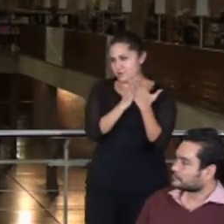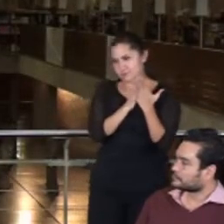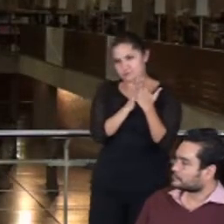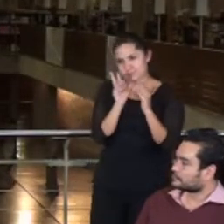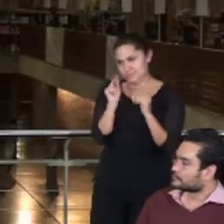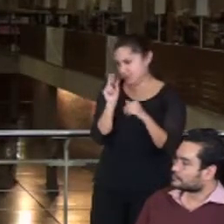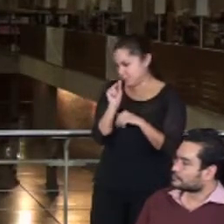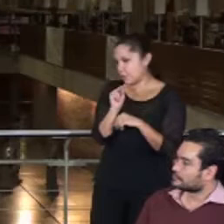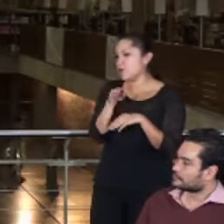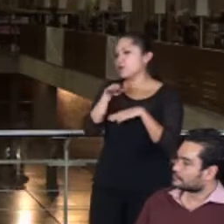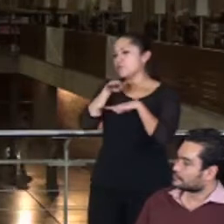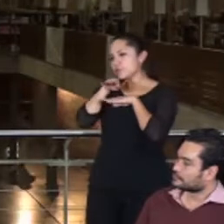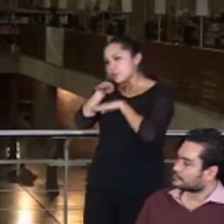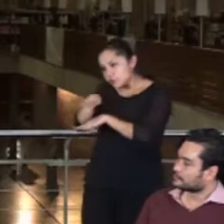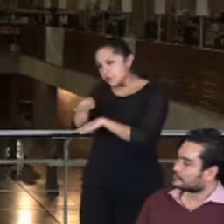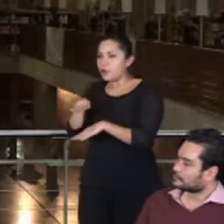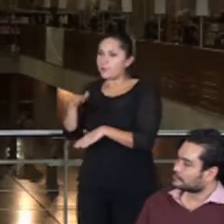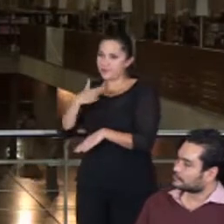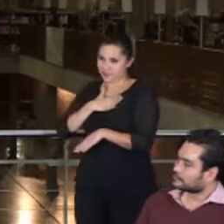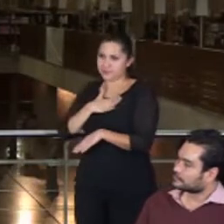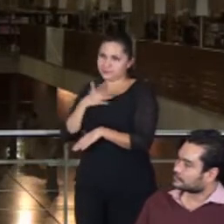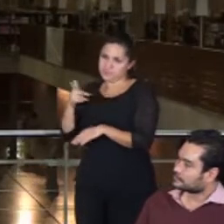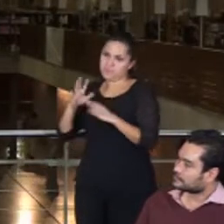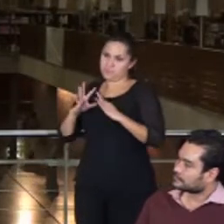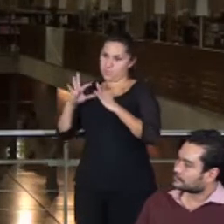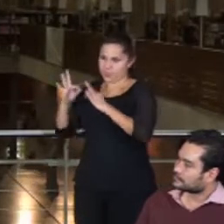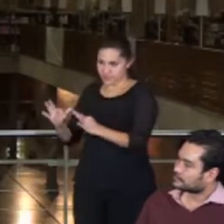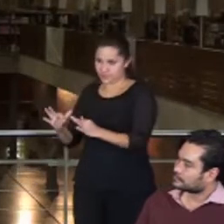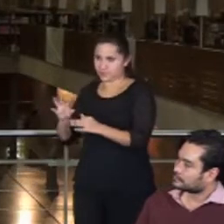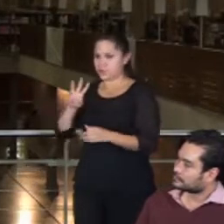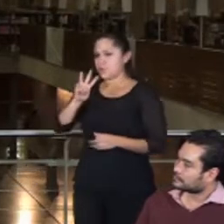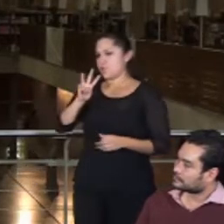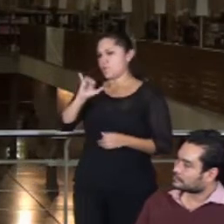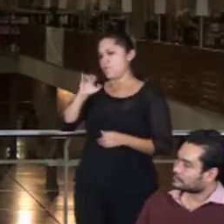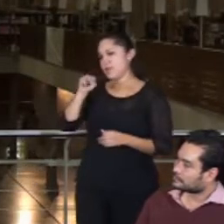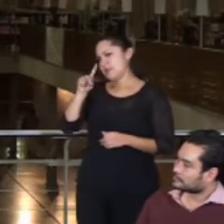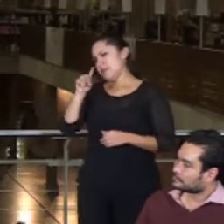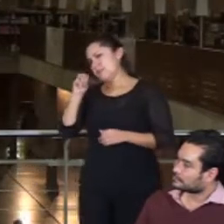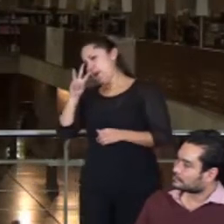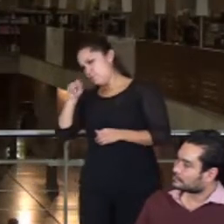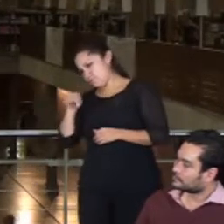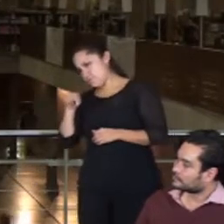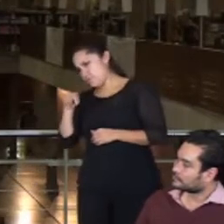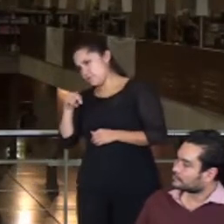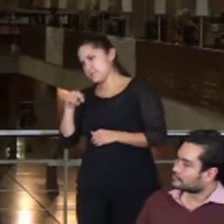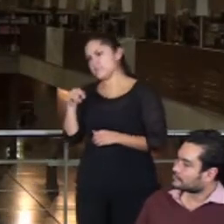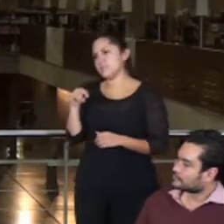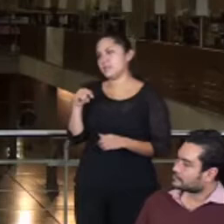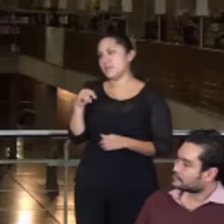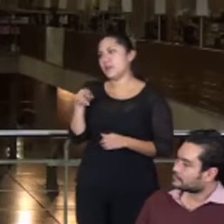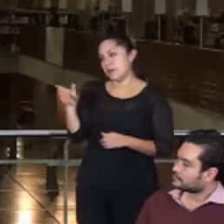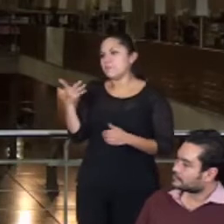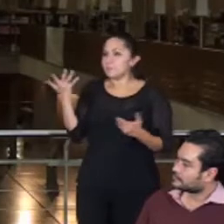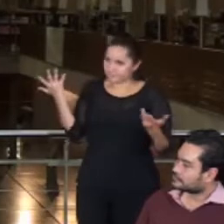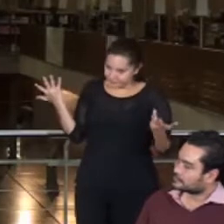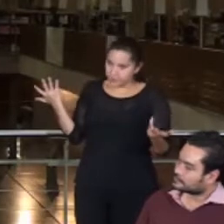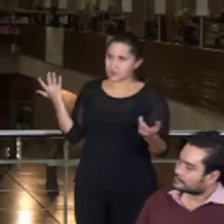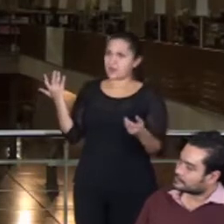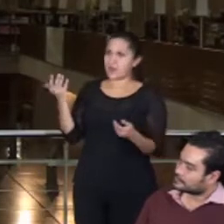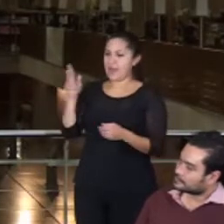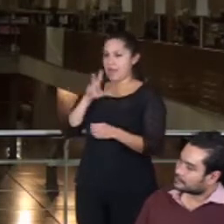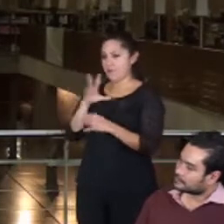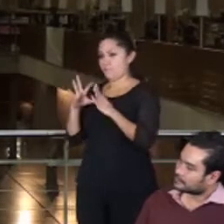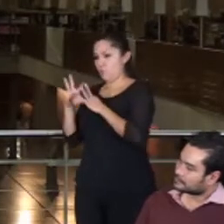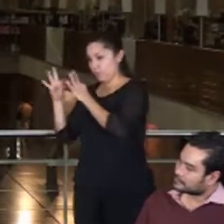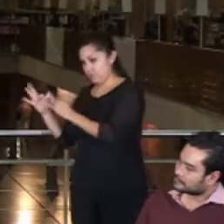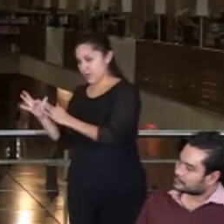the wind down la ventana qué tiene que ver mucho porque que tiene que ver mucho con el libro y